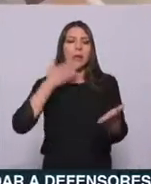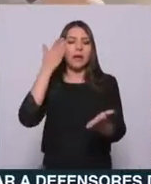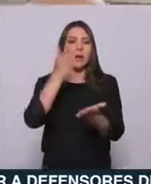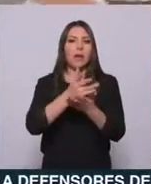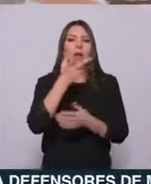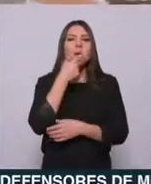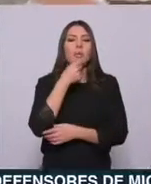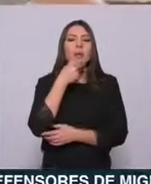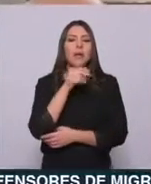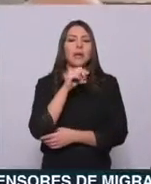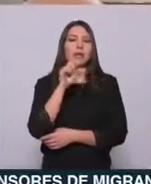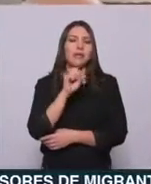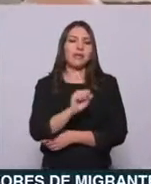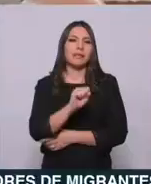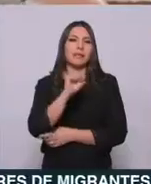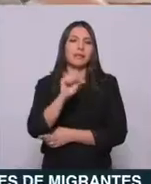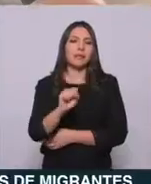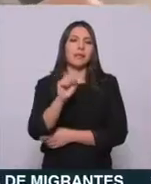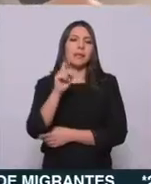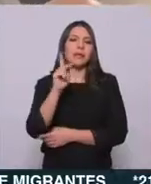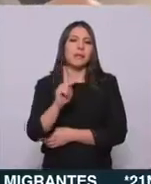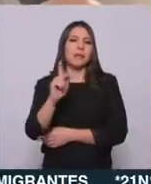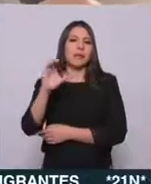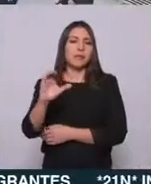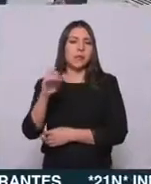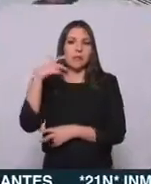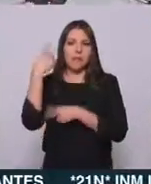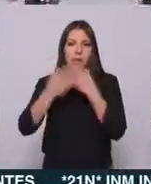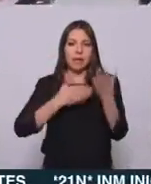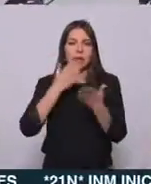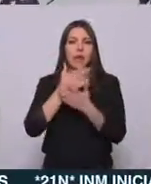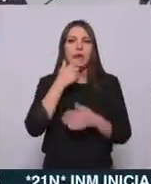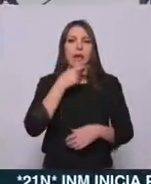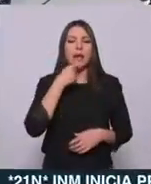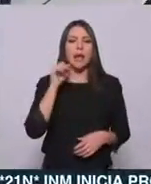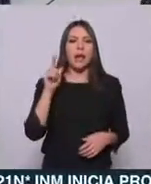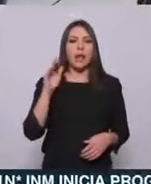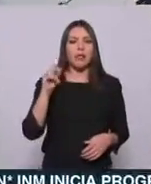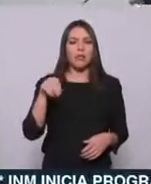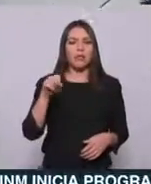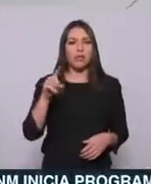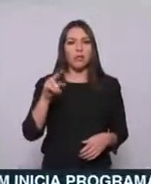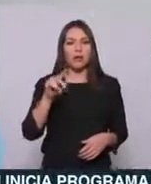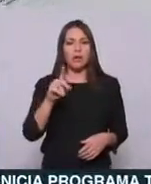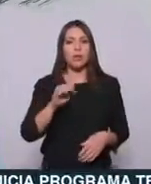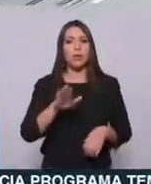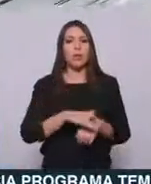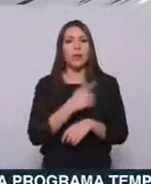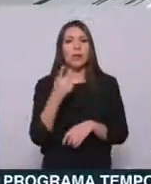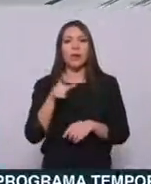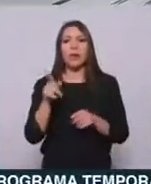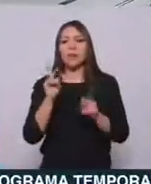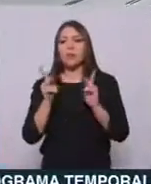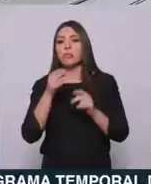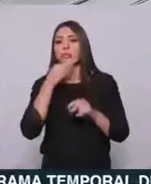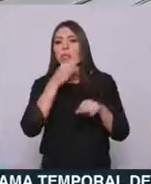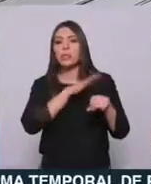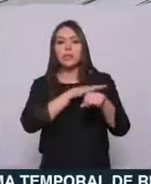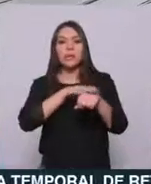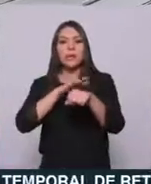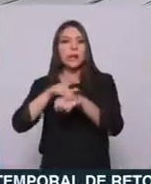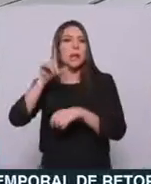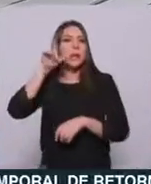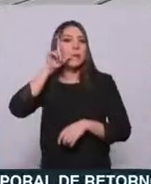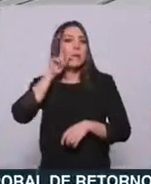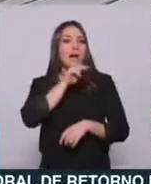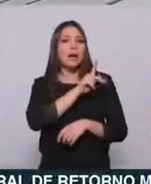Alfonso Durazo. ¿Esta medida podría abonar a resolver el conflicto, ya que pues mañana están hablando, ya están convocando a todos los elementos a